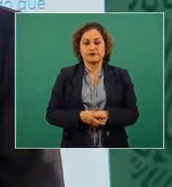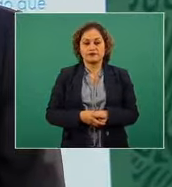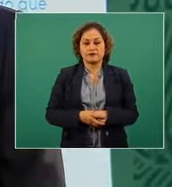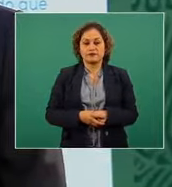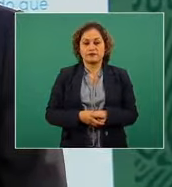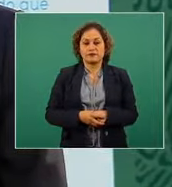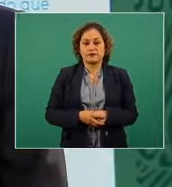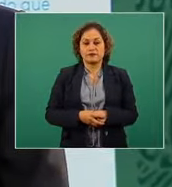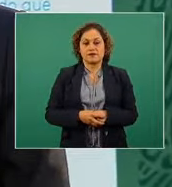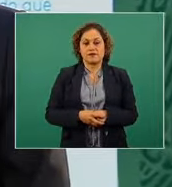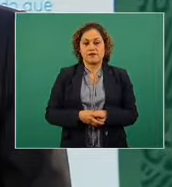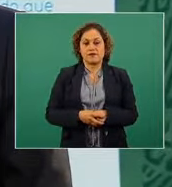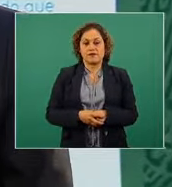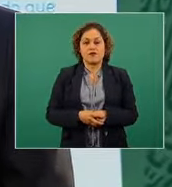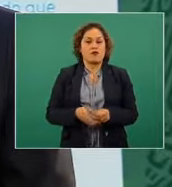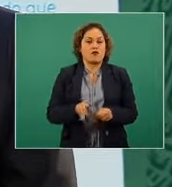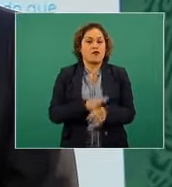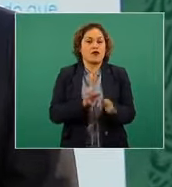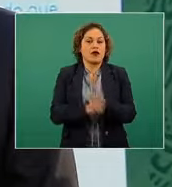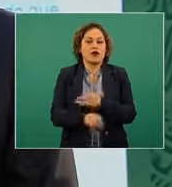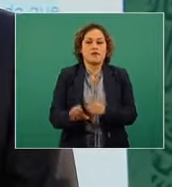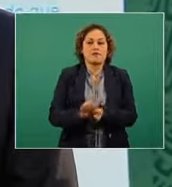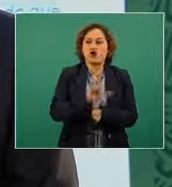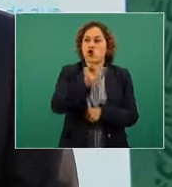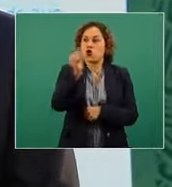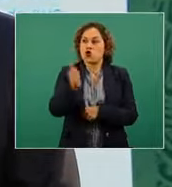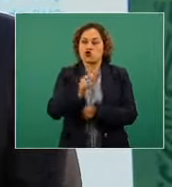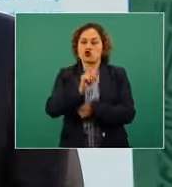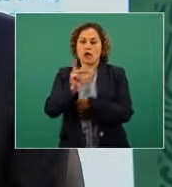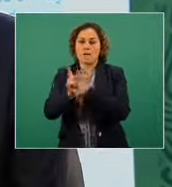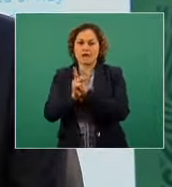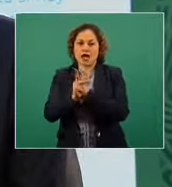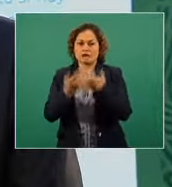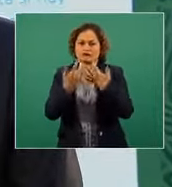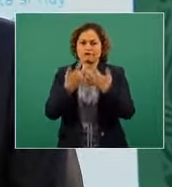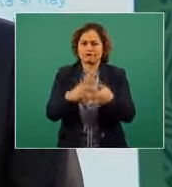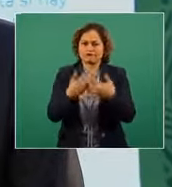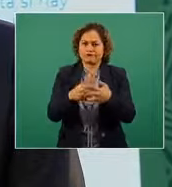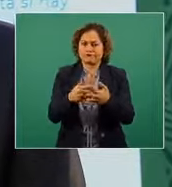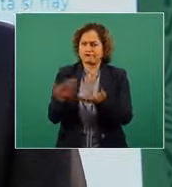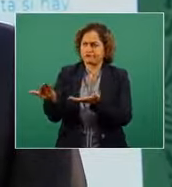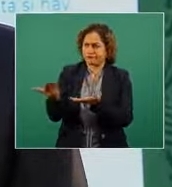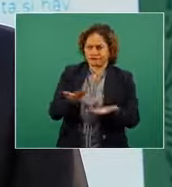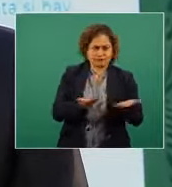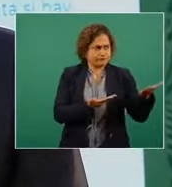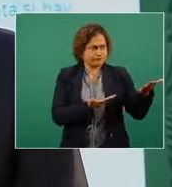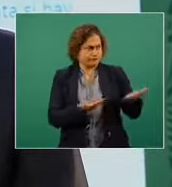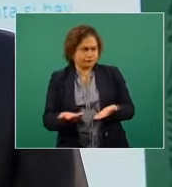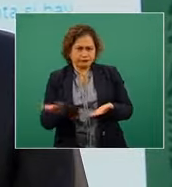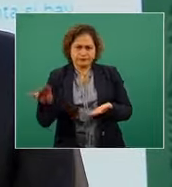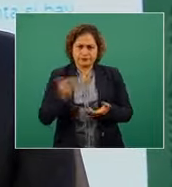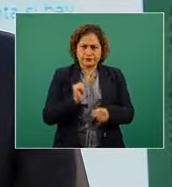ubiquen en nuestro país o las que ya están operando en nuestro país.